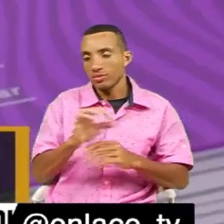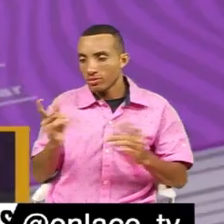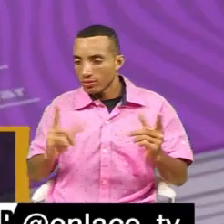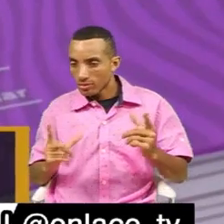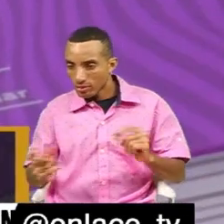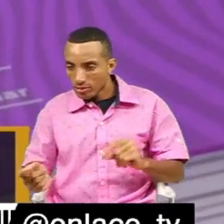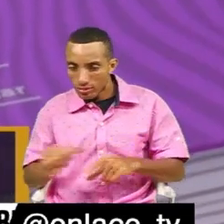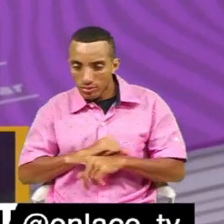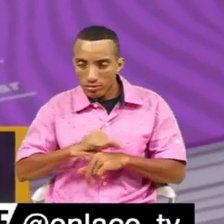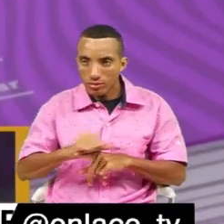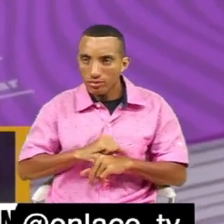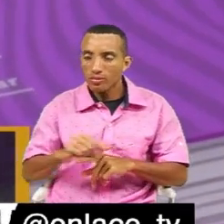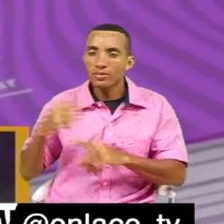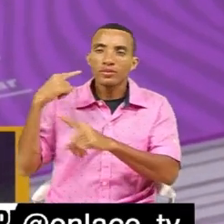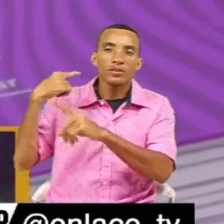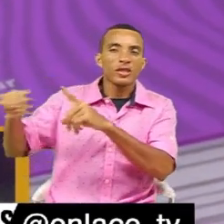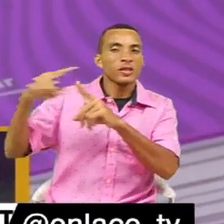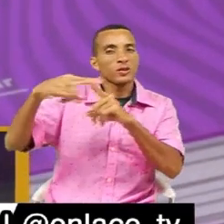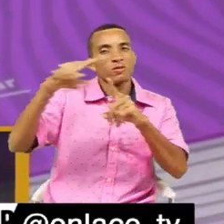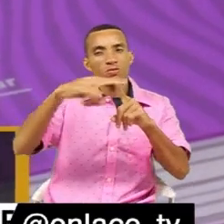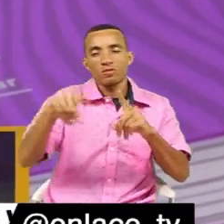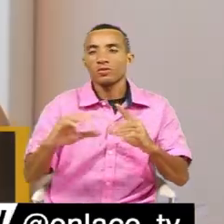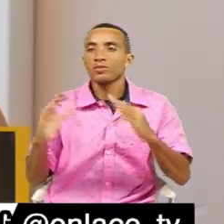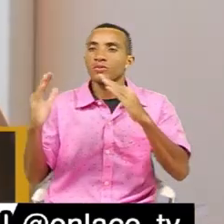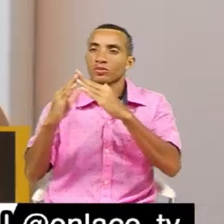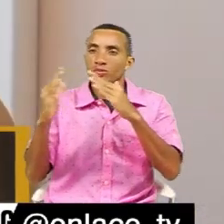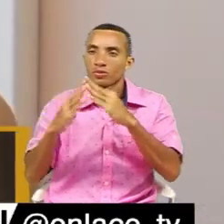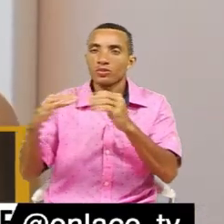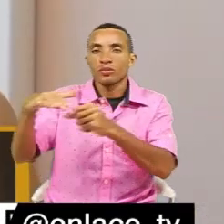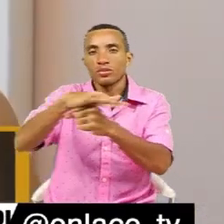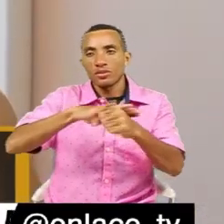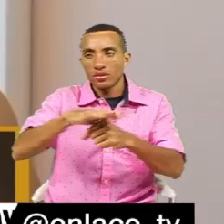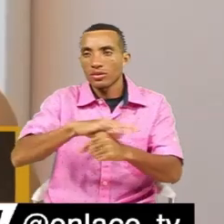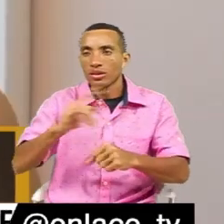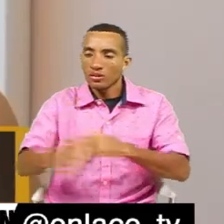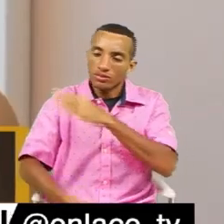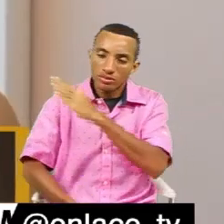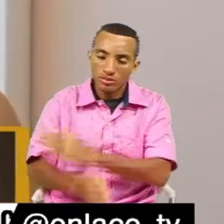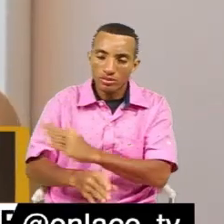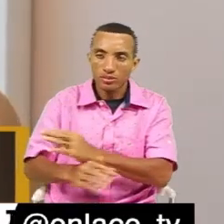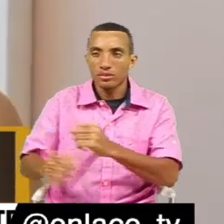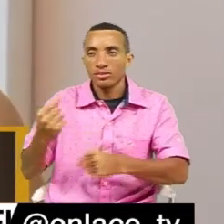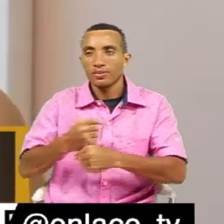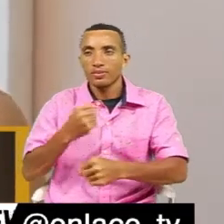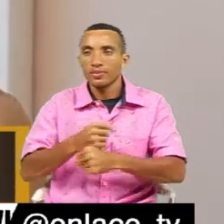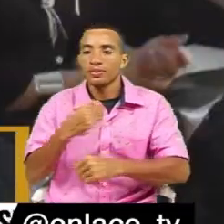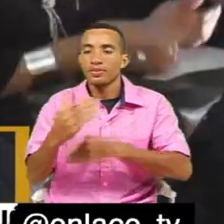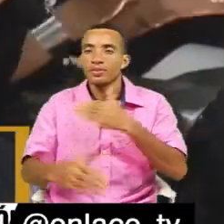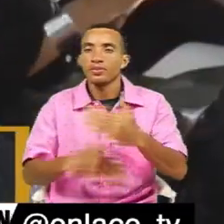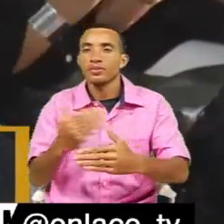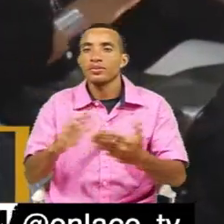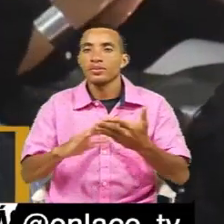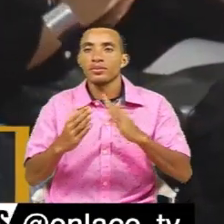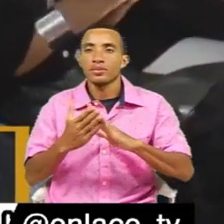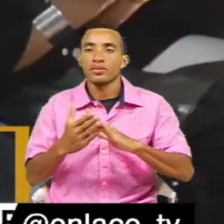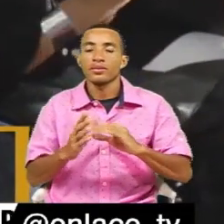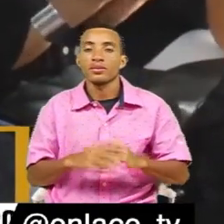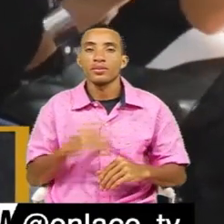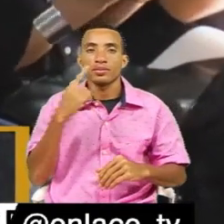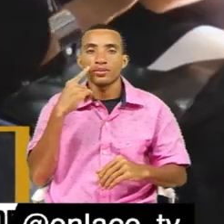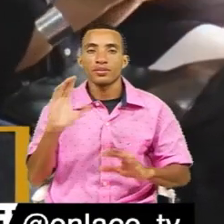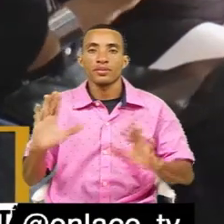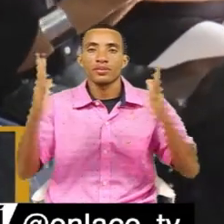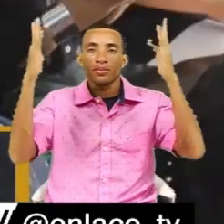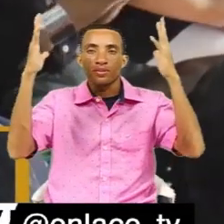diferentes municipios, desde los barrios, desde las casas. Bien, hemos venido haciendo todo ese trabajo y venimos en esa construcción de paz. El acto de celebración ha